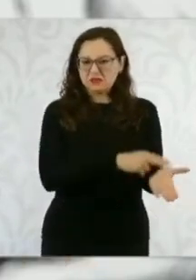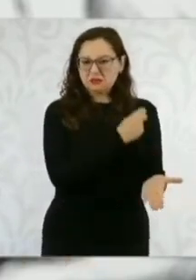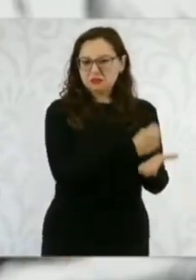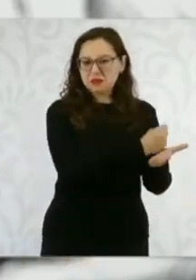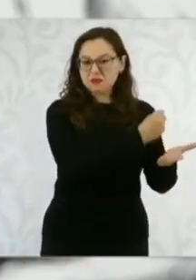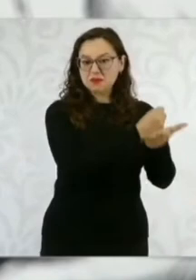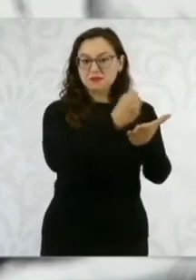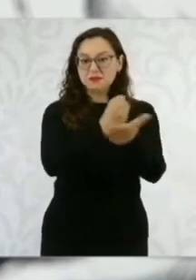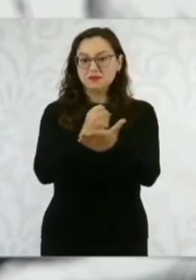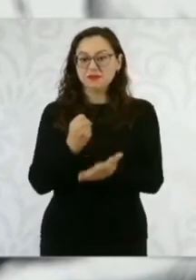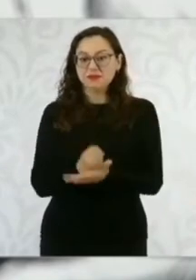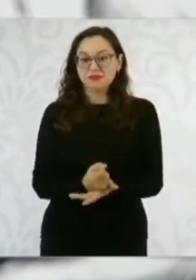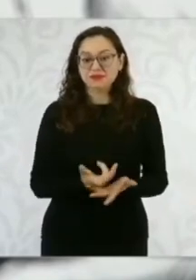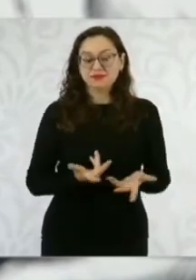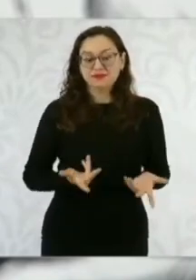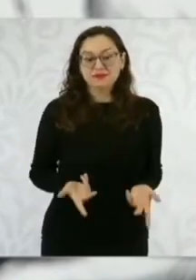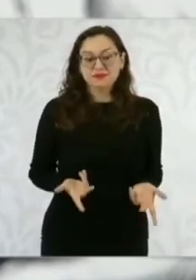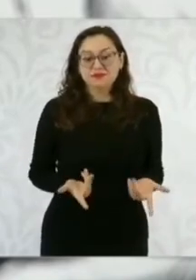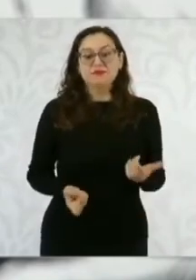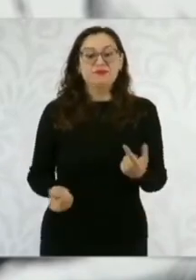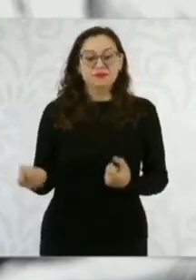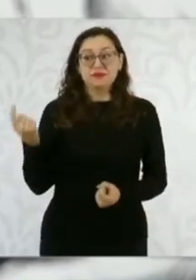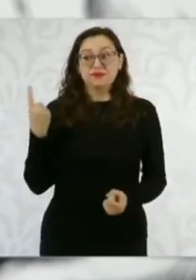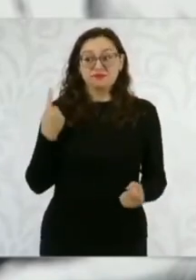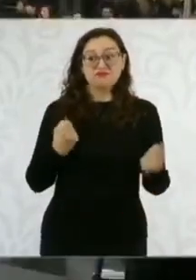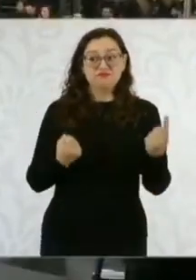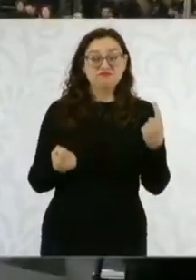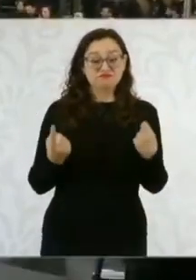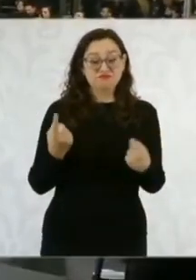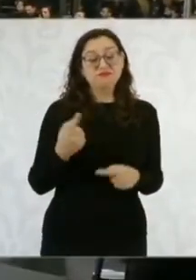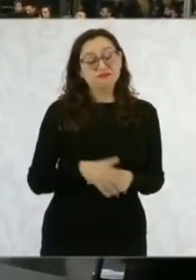que lamentablemente están aquí. Todo esto pues se va a denunciar.